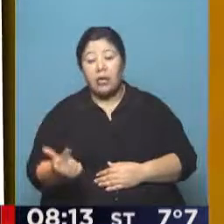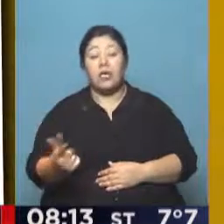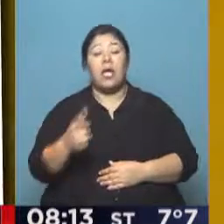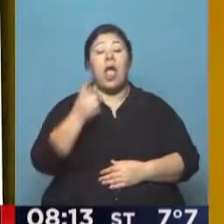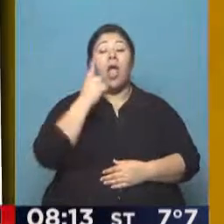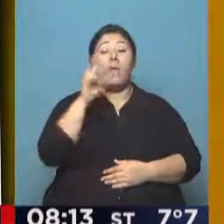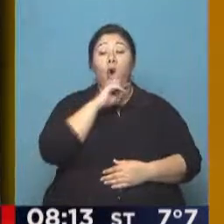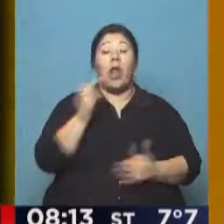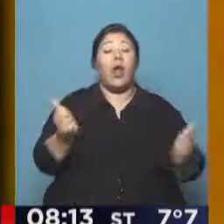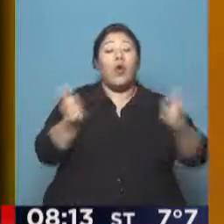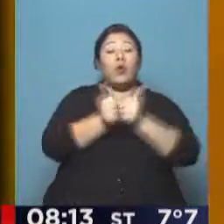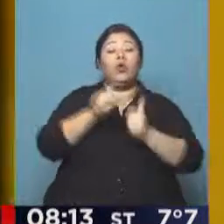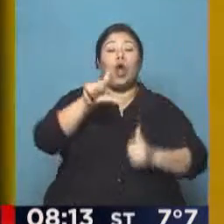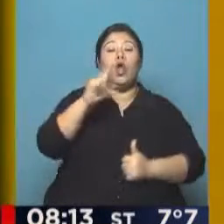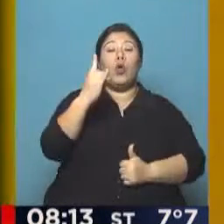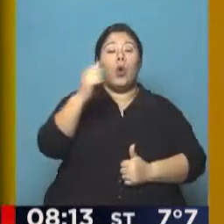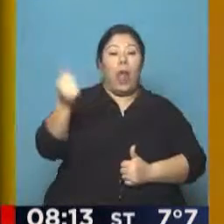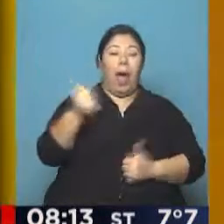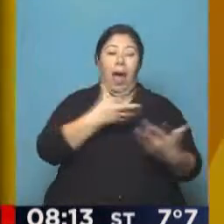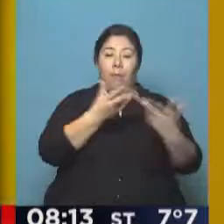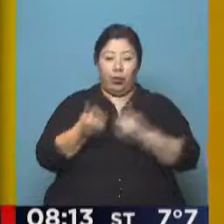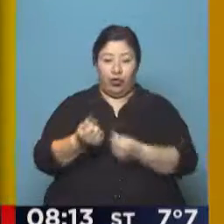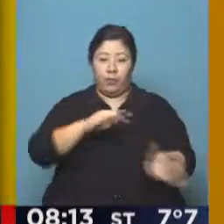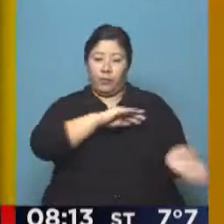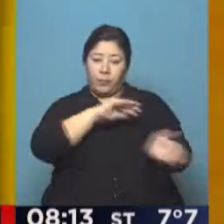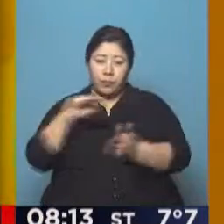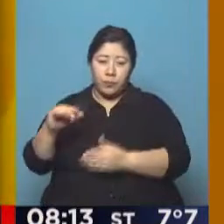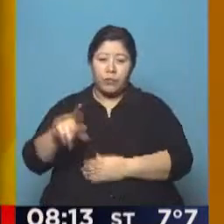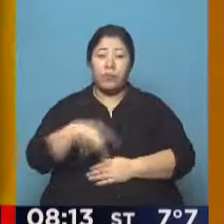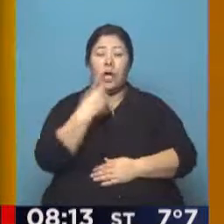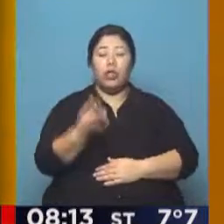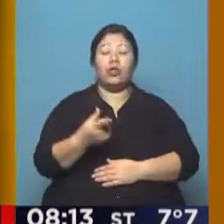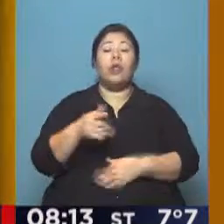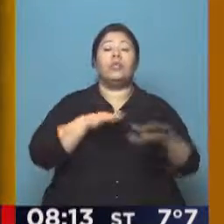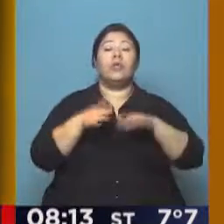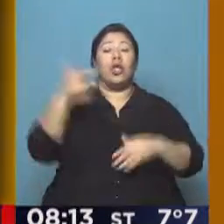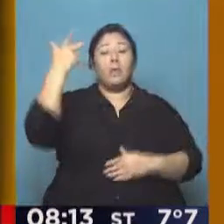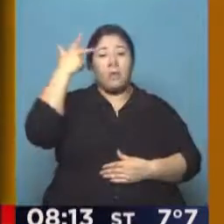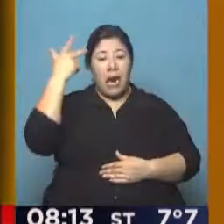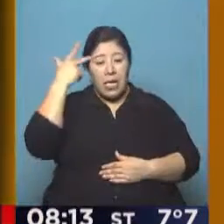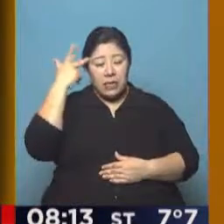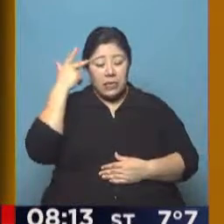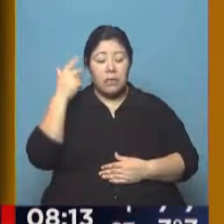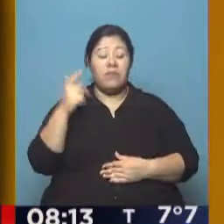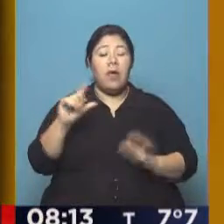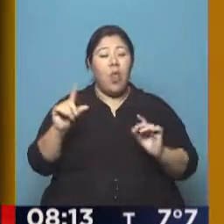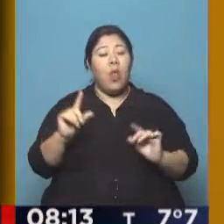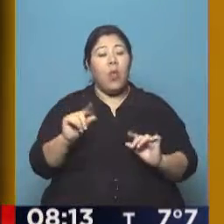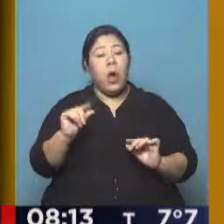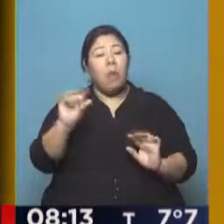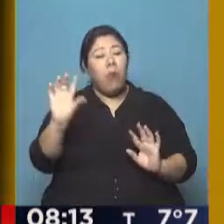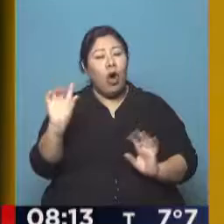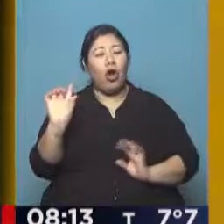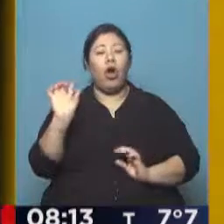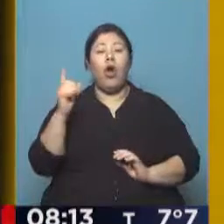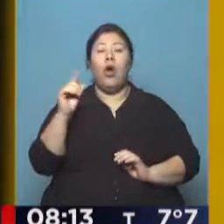también Telam refleja, el deporte en este caso, la situación de Messi. Tiene una pequeña molestia, pero será titular, es lo